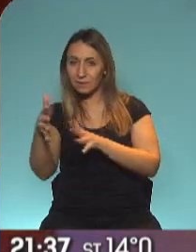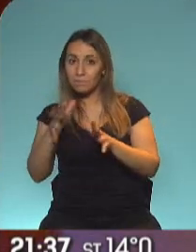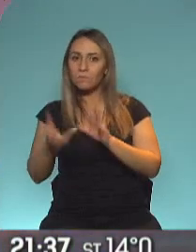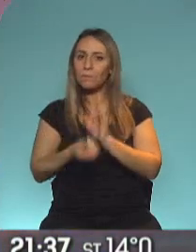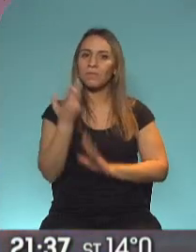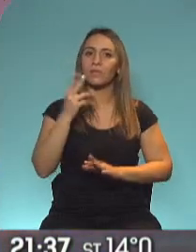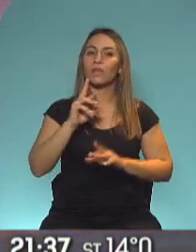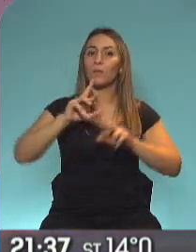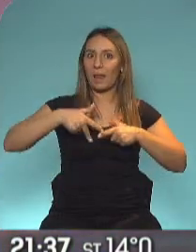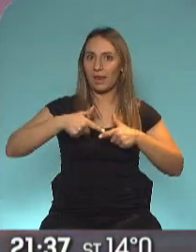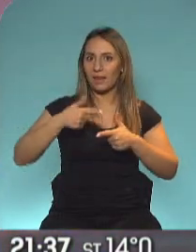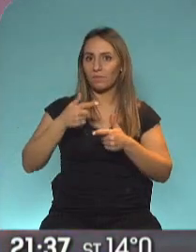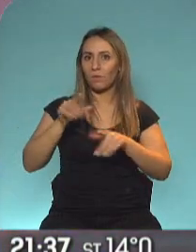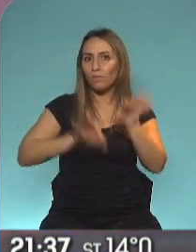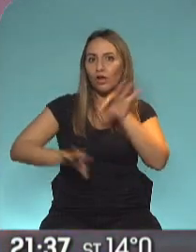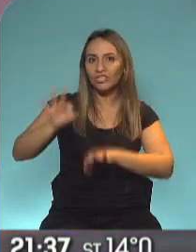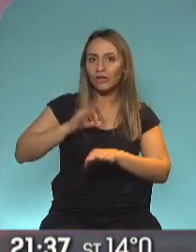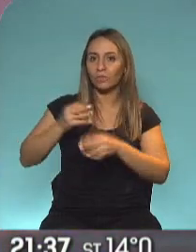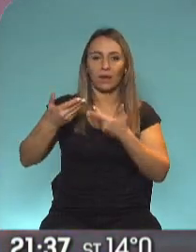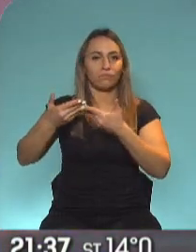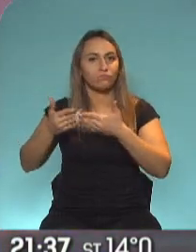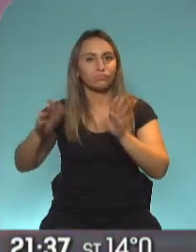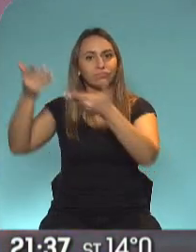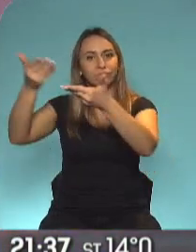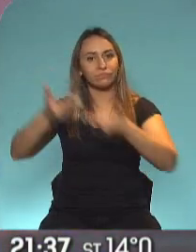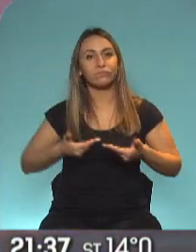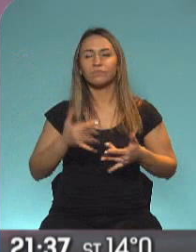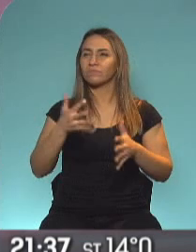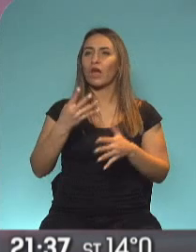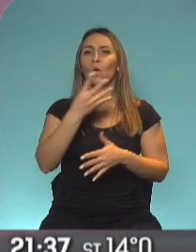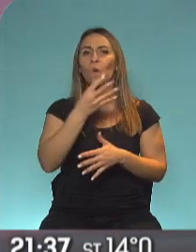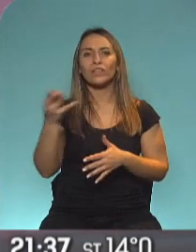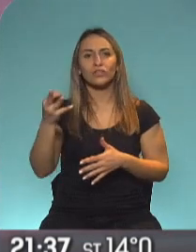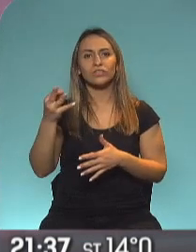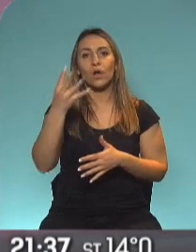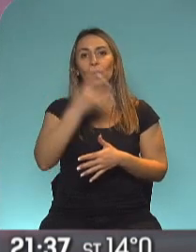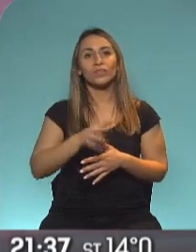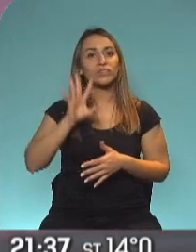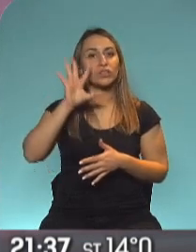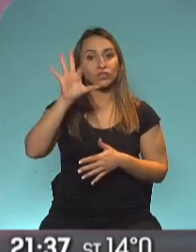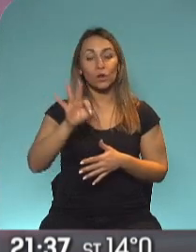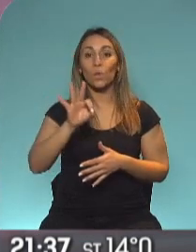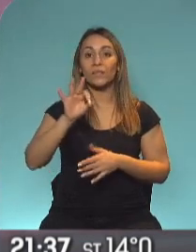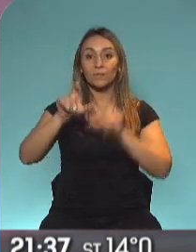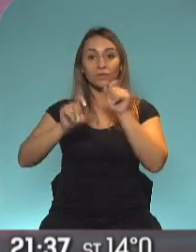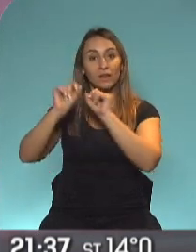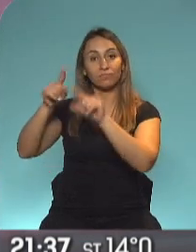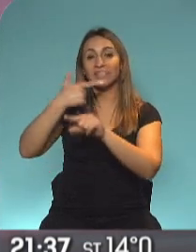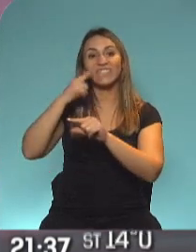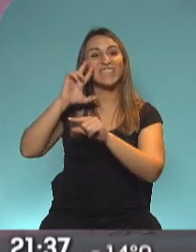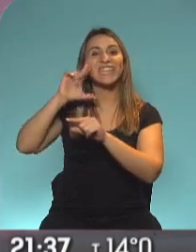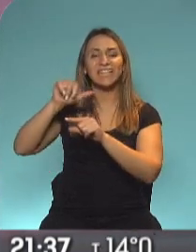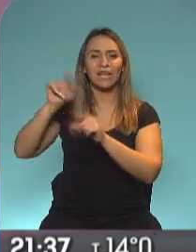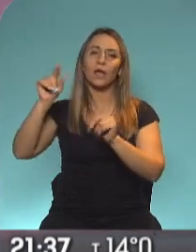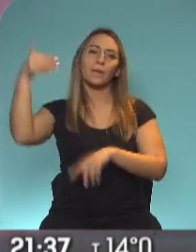aproximadamente. De hecho, en estos últimos años llegaron al país 450 sirios que no vinieron a hacer